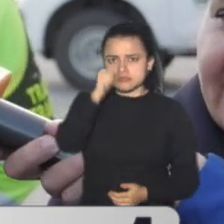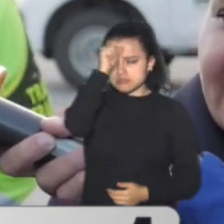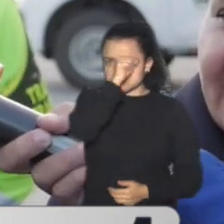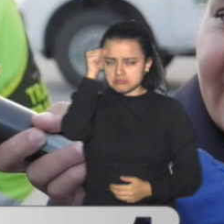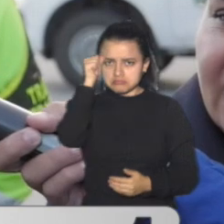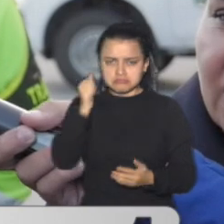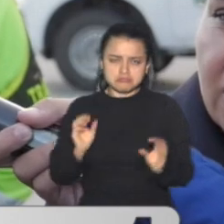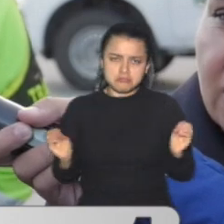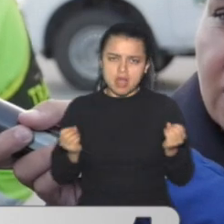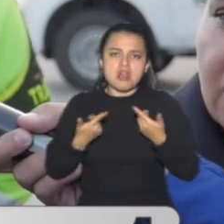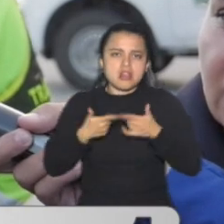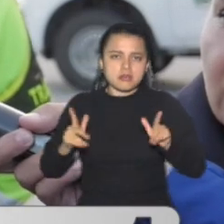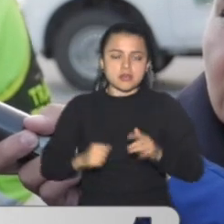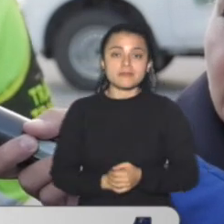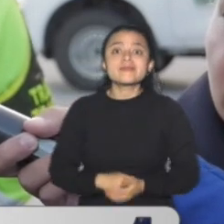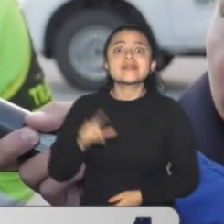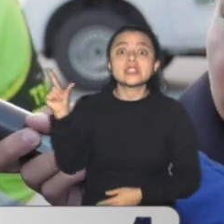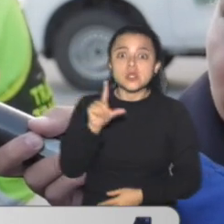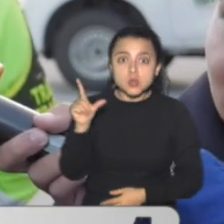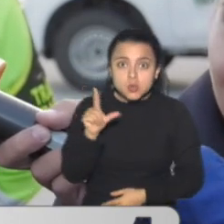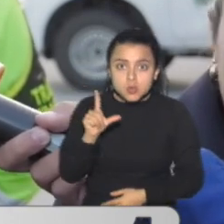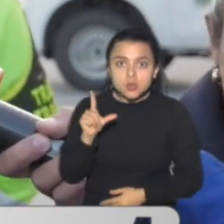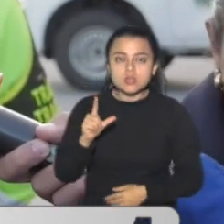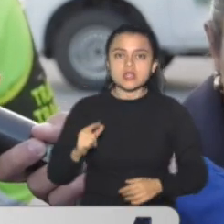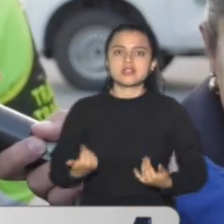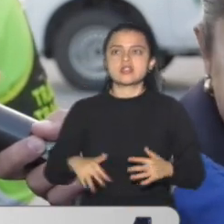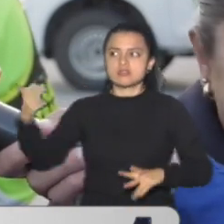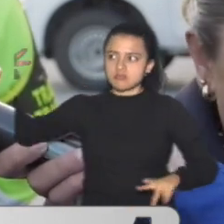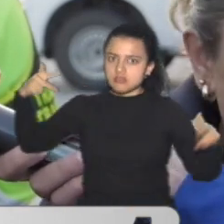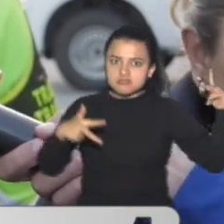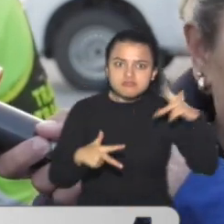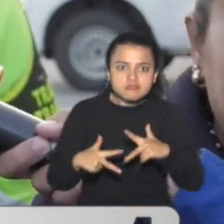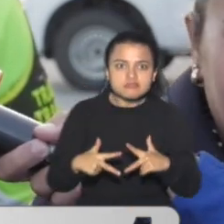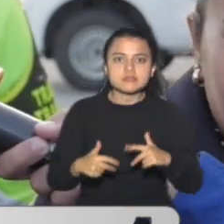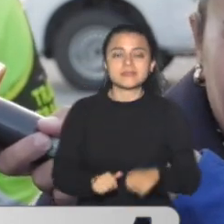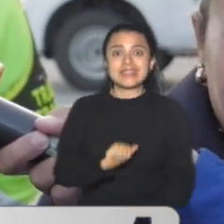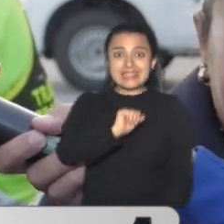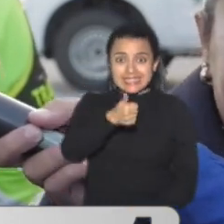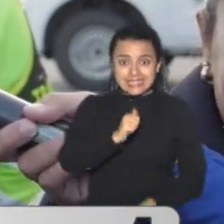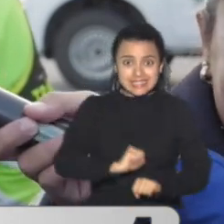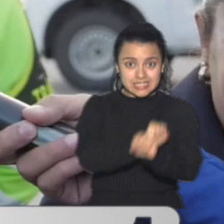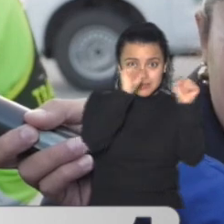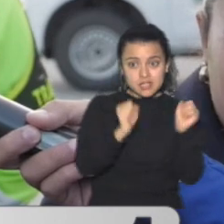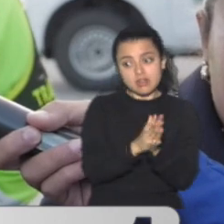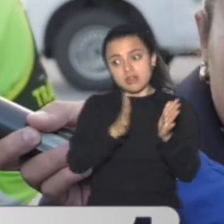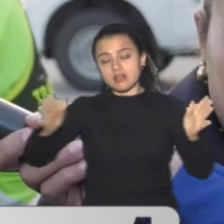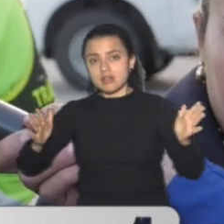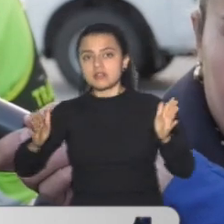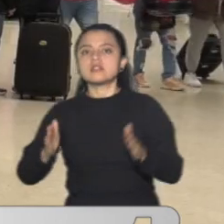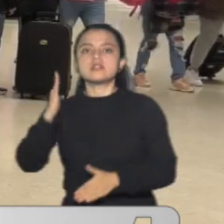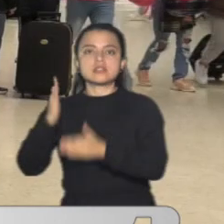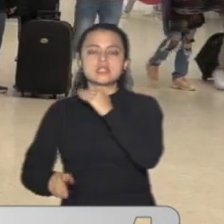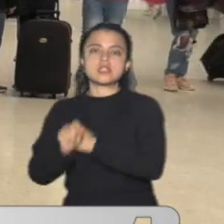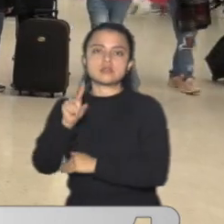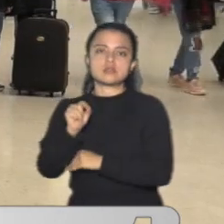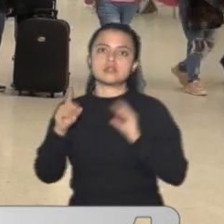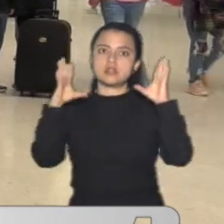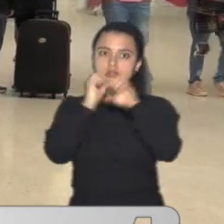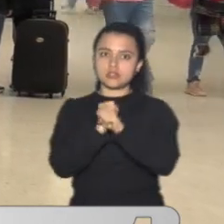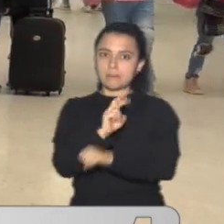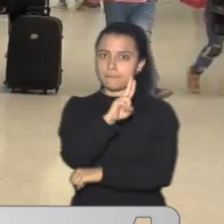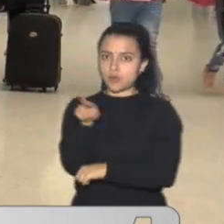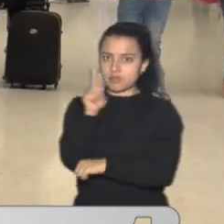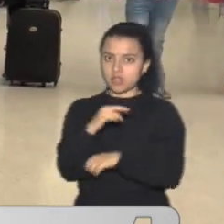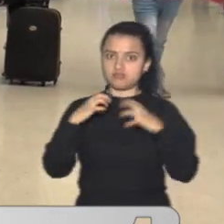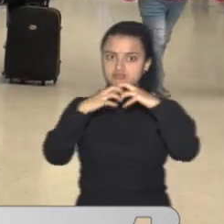tendremos restricción y el día lunes en el gran plan retorno desde las 10 de la mañana hasta las 11 de la noche por las terminales